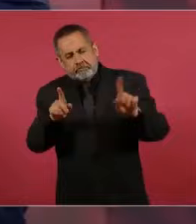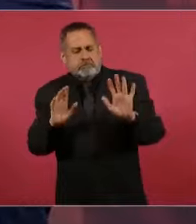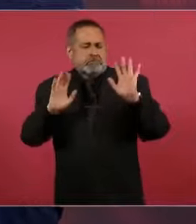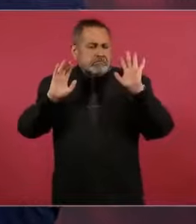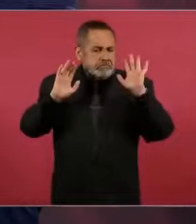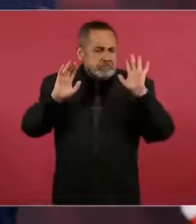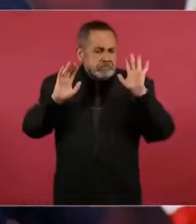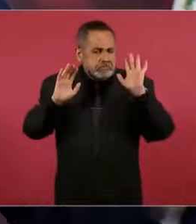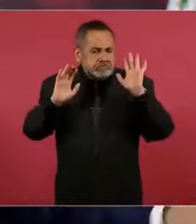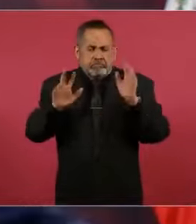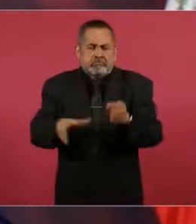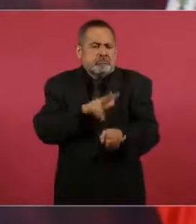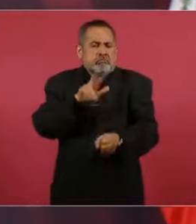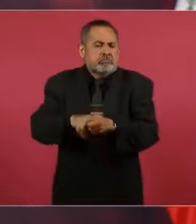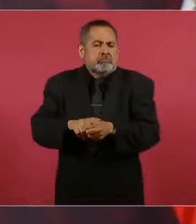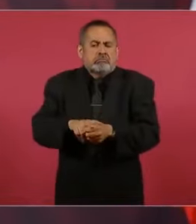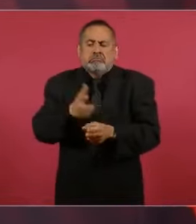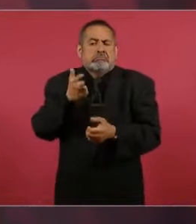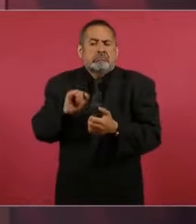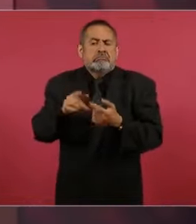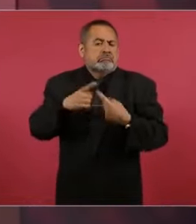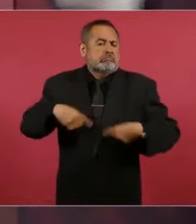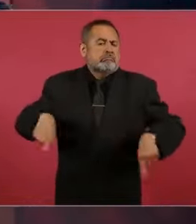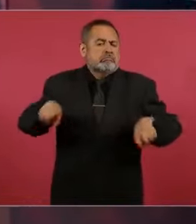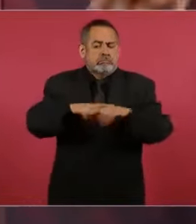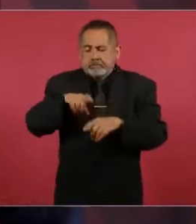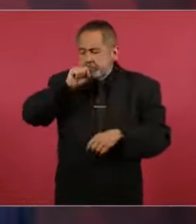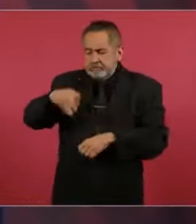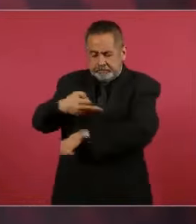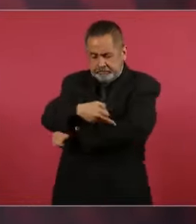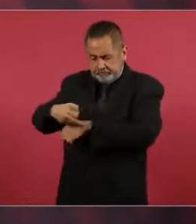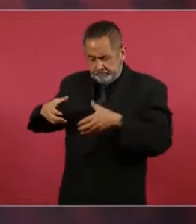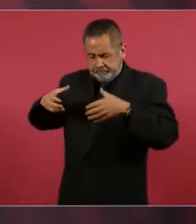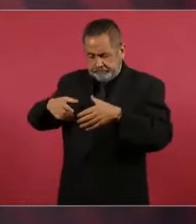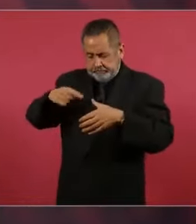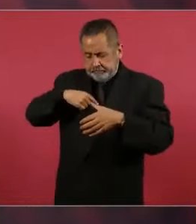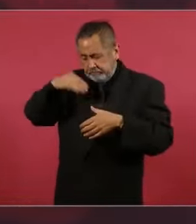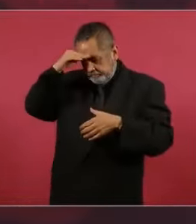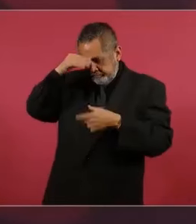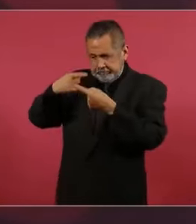más natural, hasta en las familias.